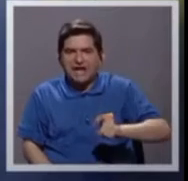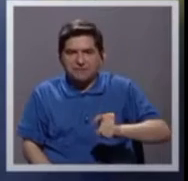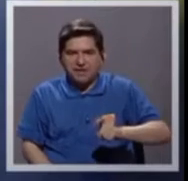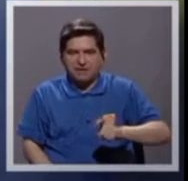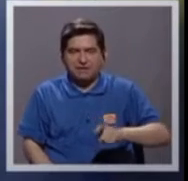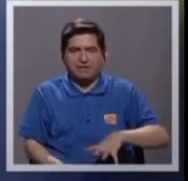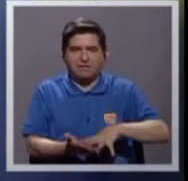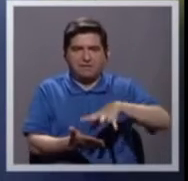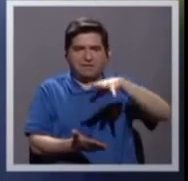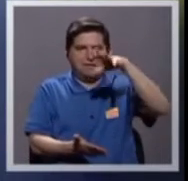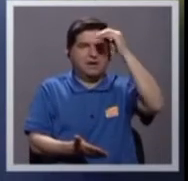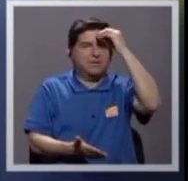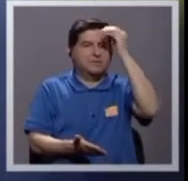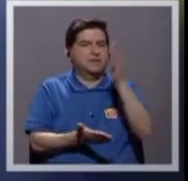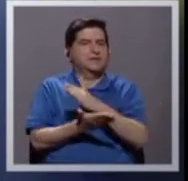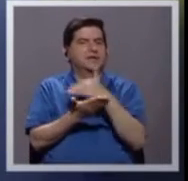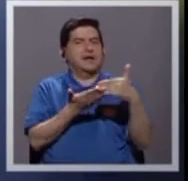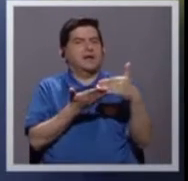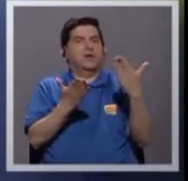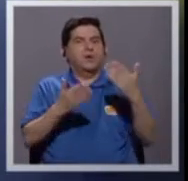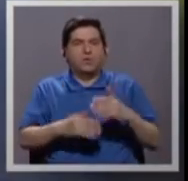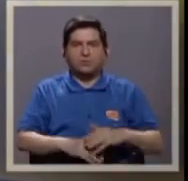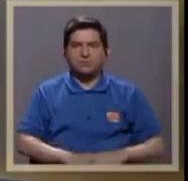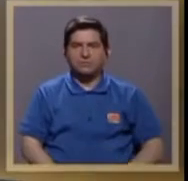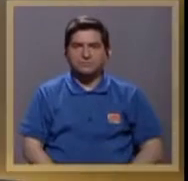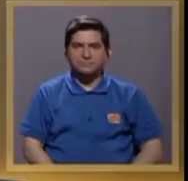debería aprender algo. Es más,